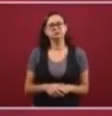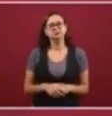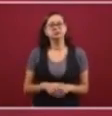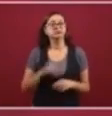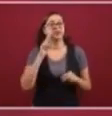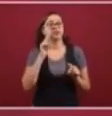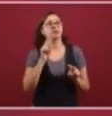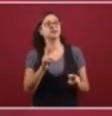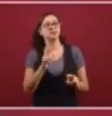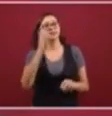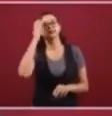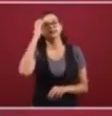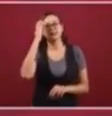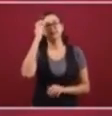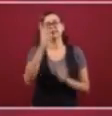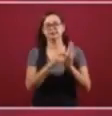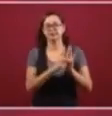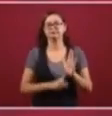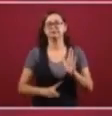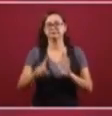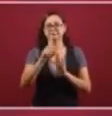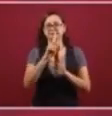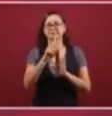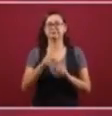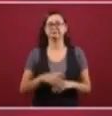al departamento.